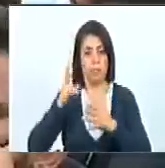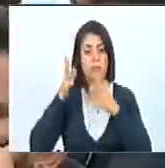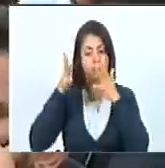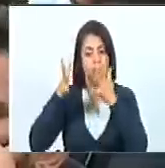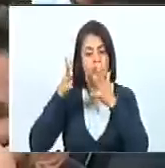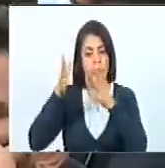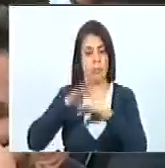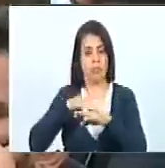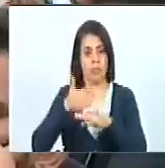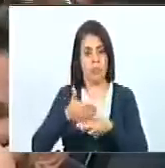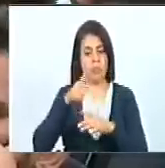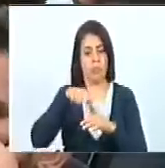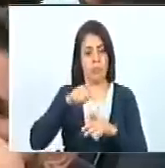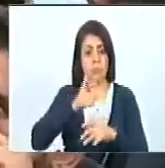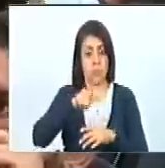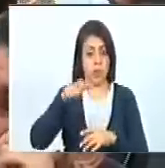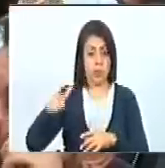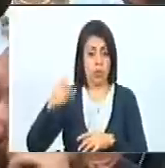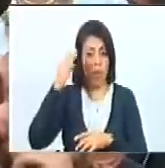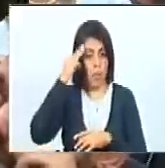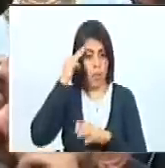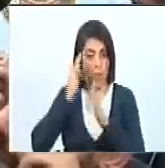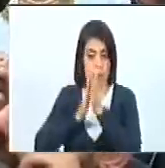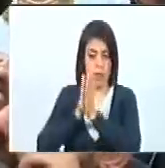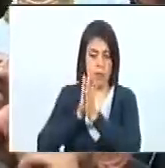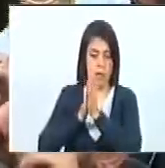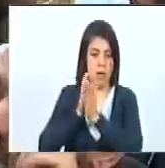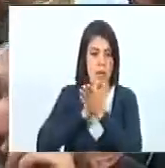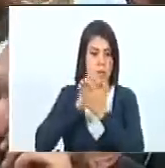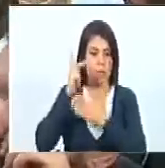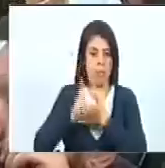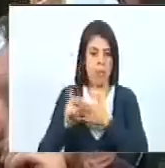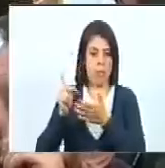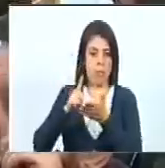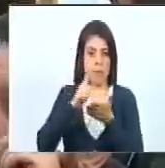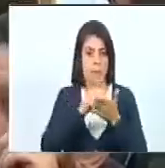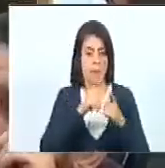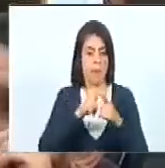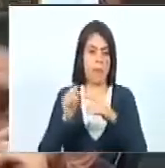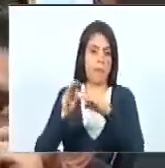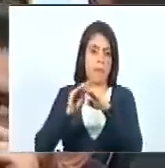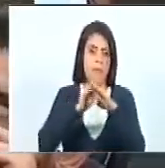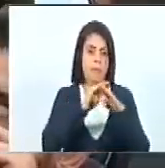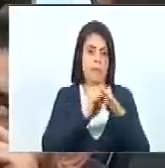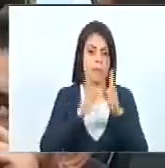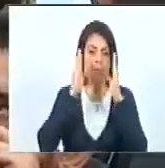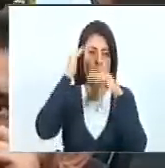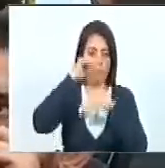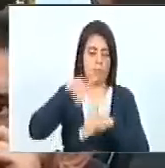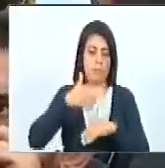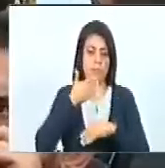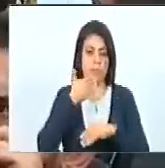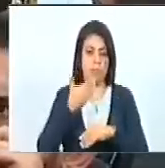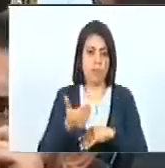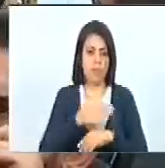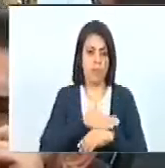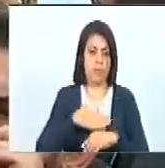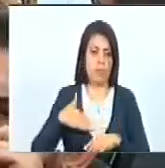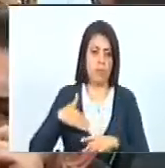asesorados por mentes extrañas y por otra gente que llegó allí. Entonces, llamamos a la atención y